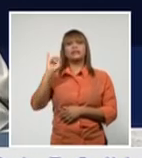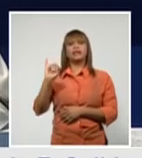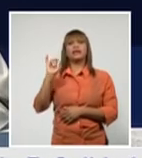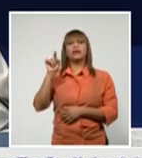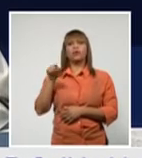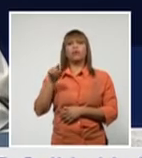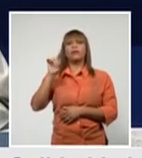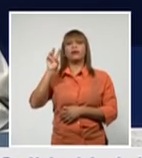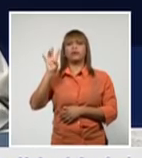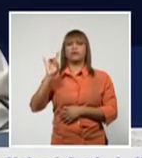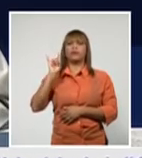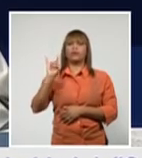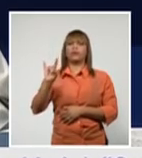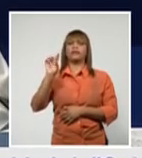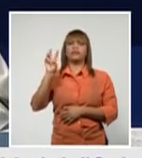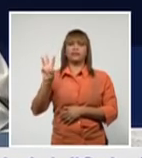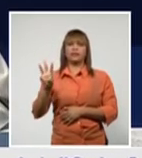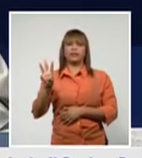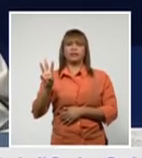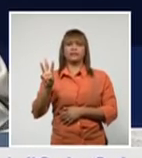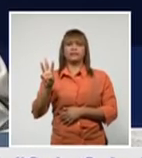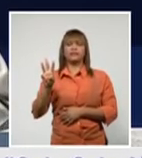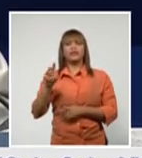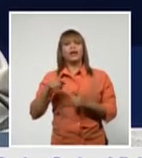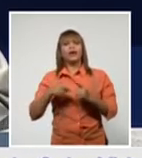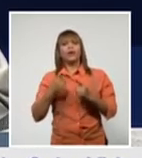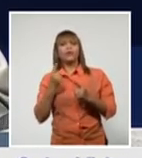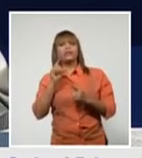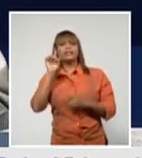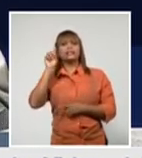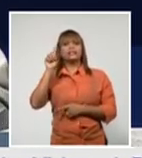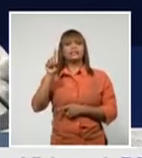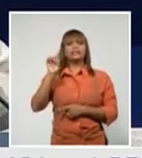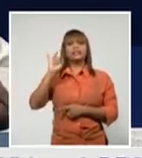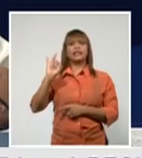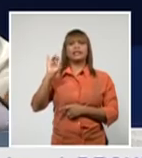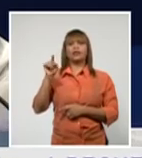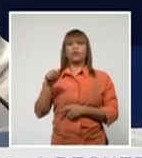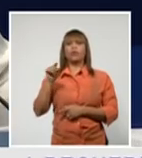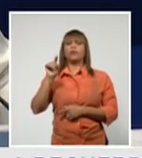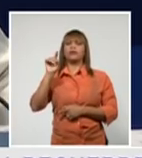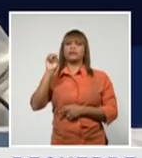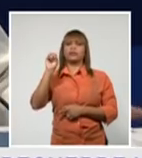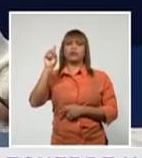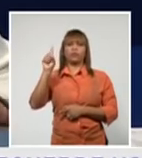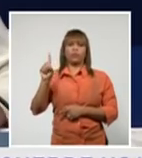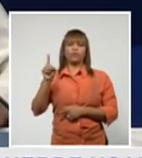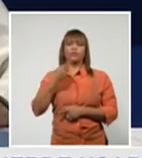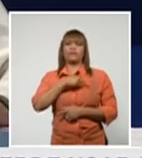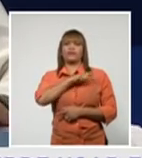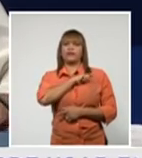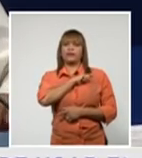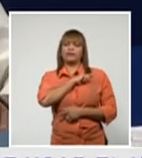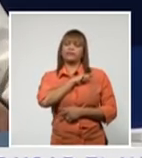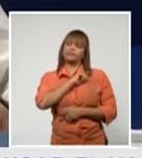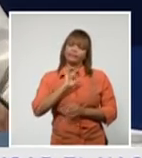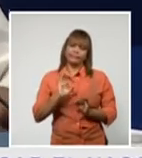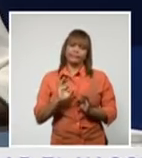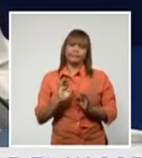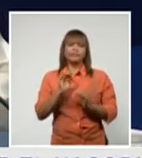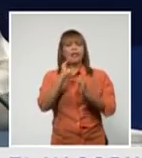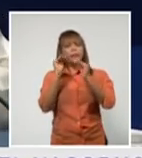6,93 contra 7,01 que tuvimos el día anterior. O sea, discretamente